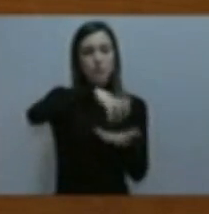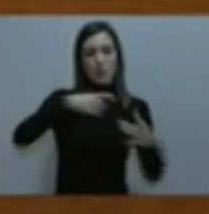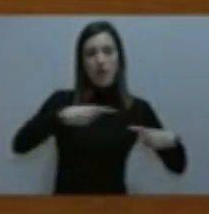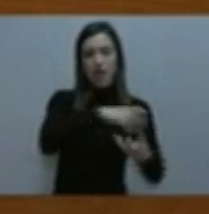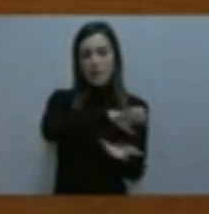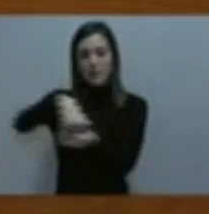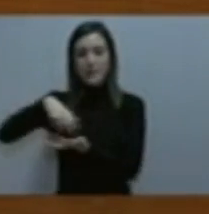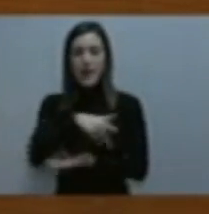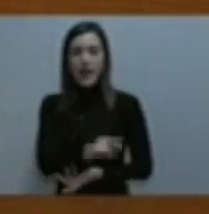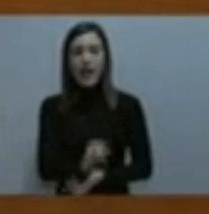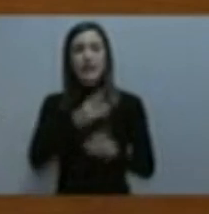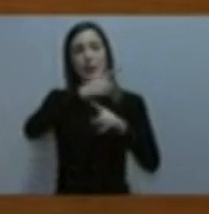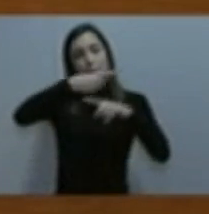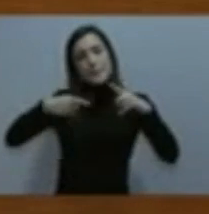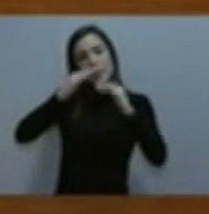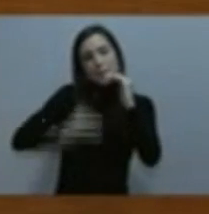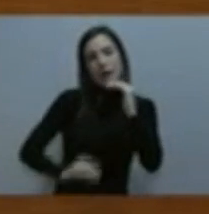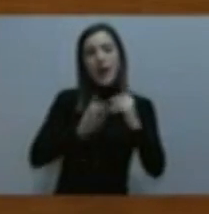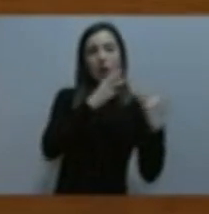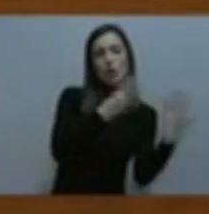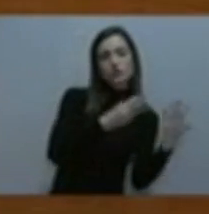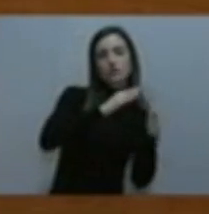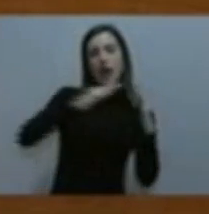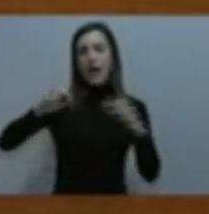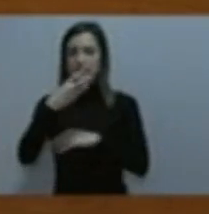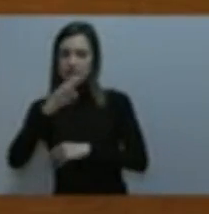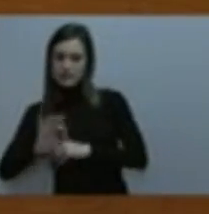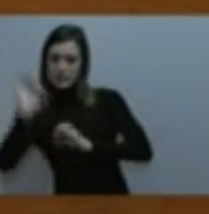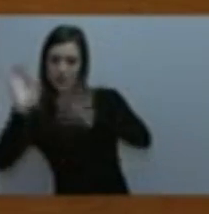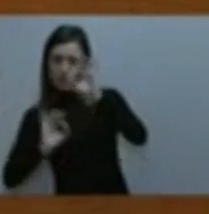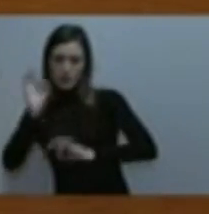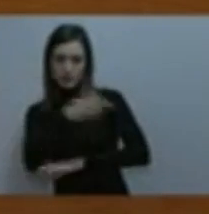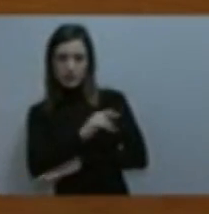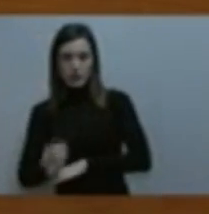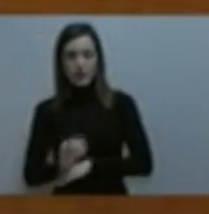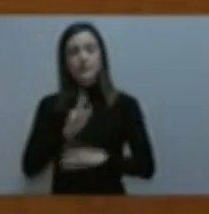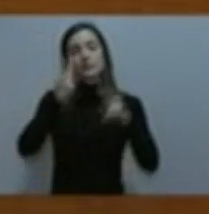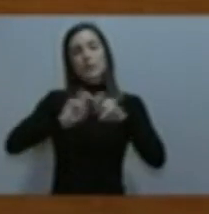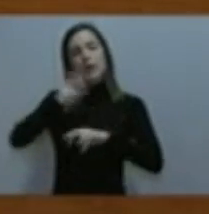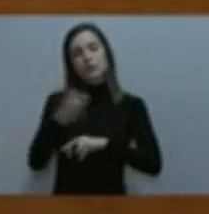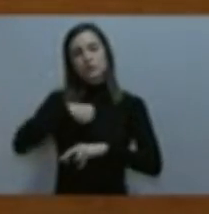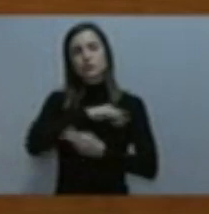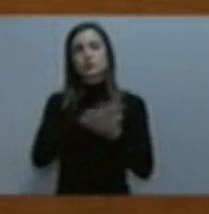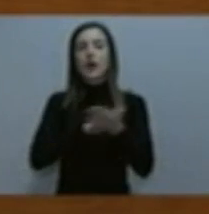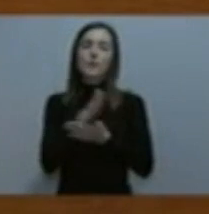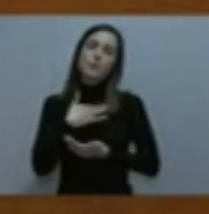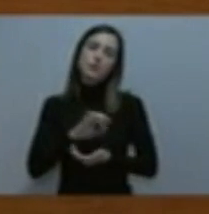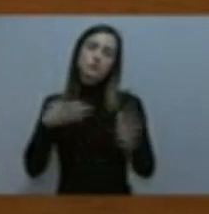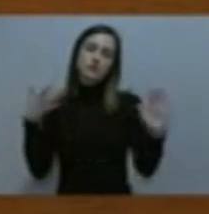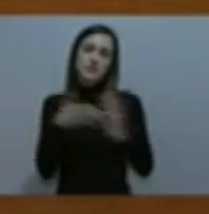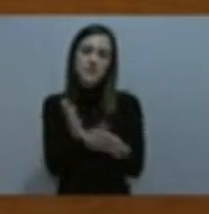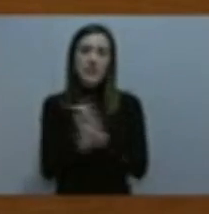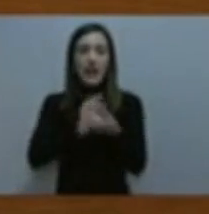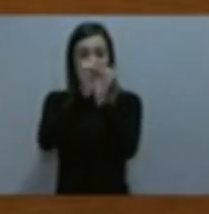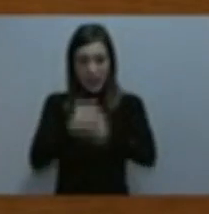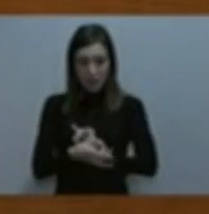media-baja entre el 8 y el 30%. Otro tema del que podríamos hablar es la modificación pactada entre